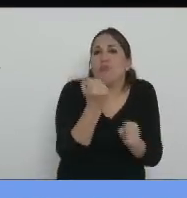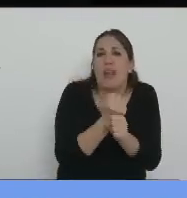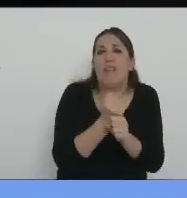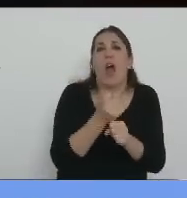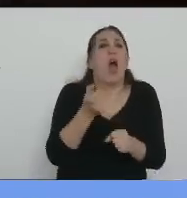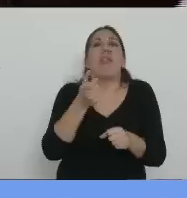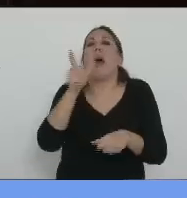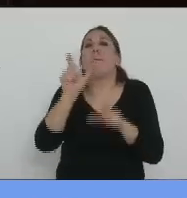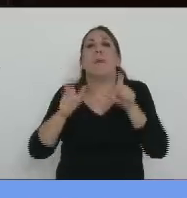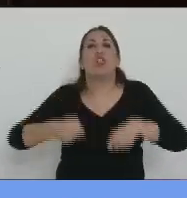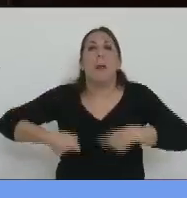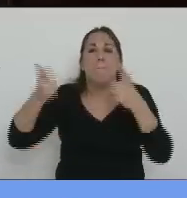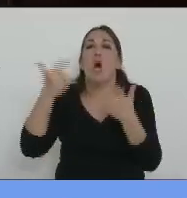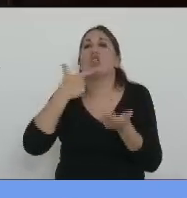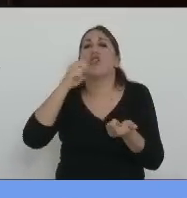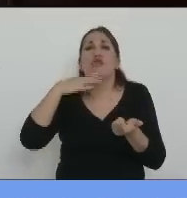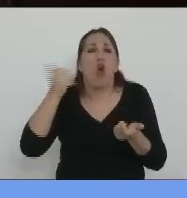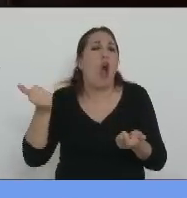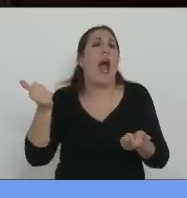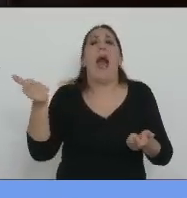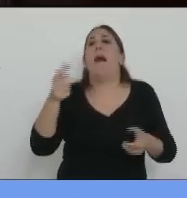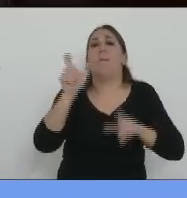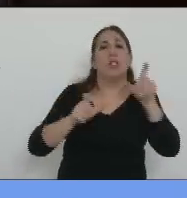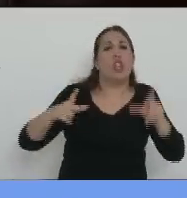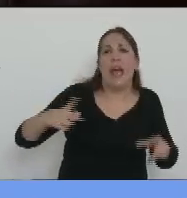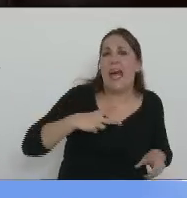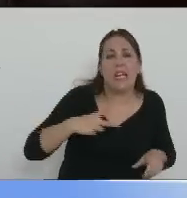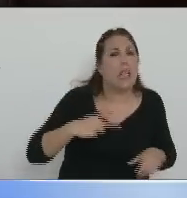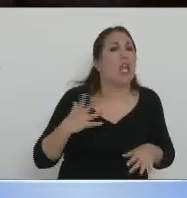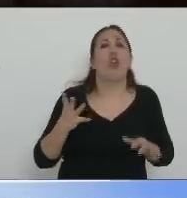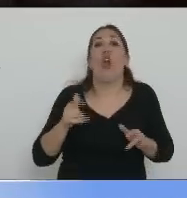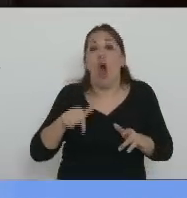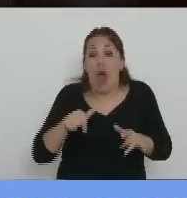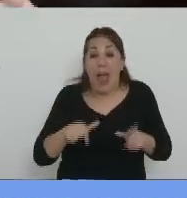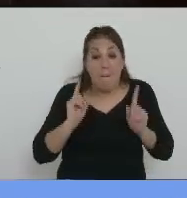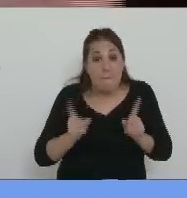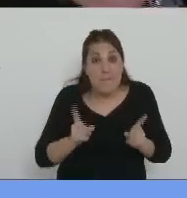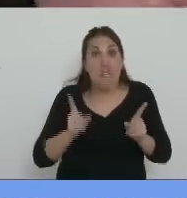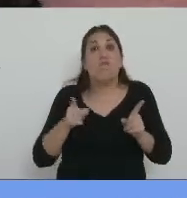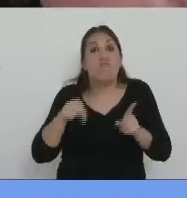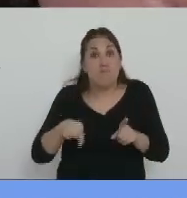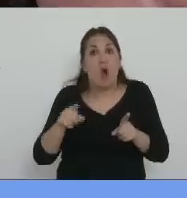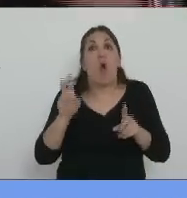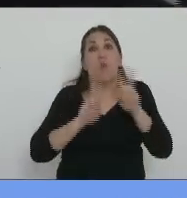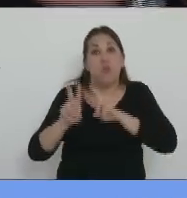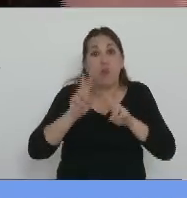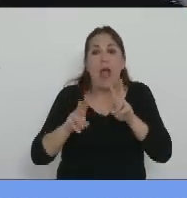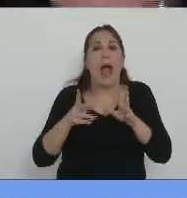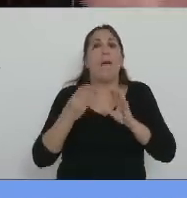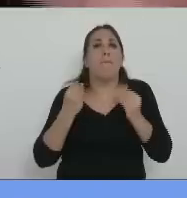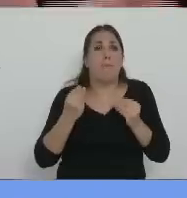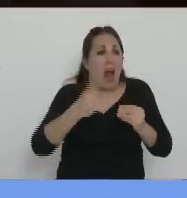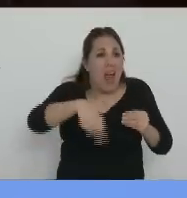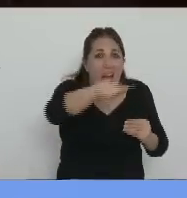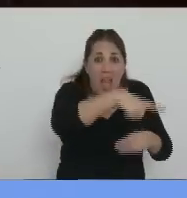absolutamente a los más ricos a todos les intentamos con esta herramienta sacarle de encima los pagos de